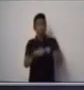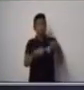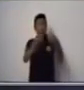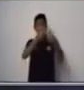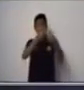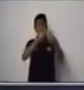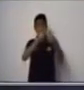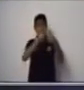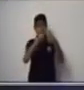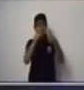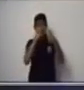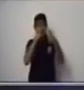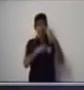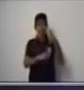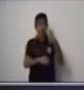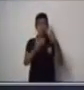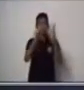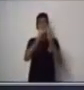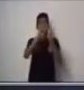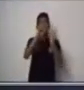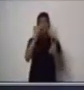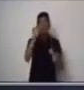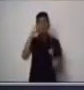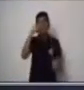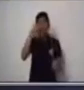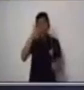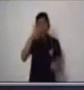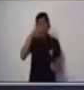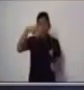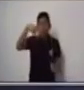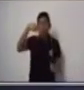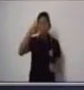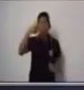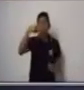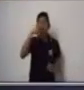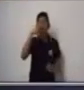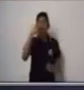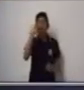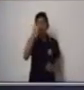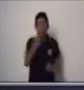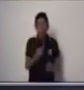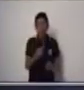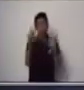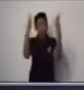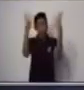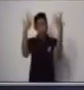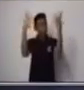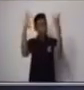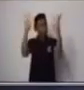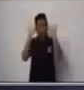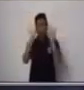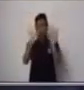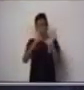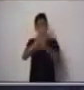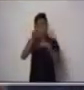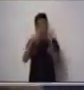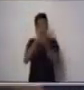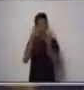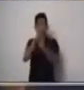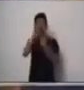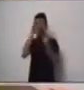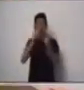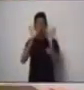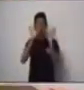Siguiente. Quita manchas. Muy bien. Los felicito. Todo excelente.